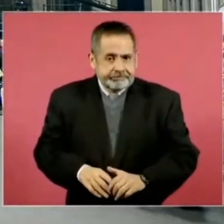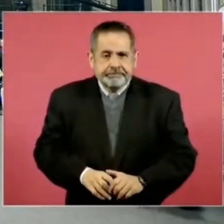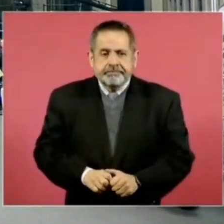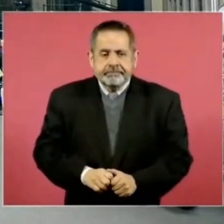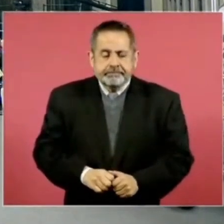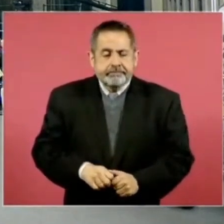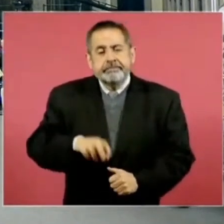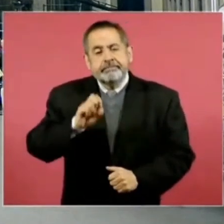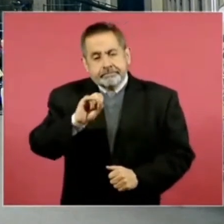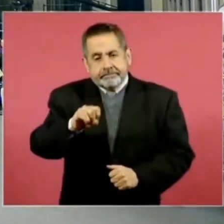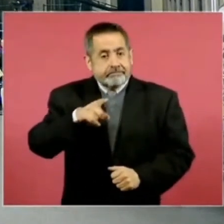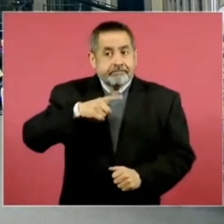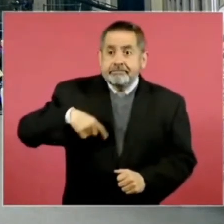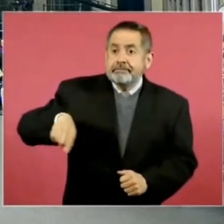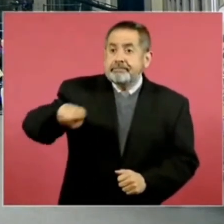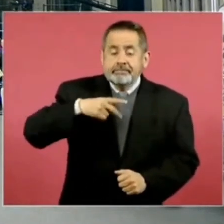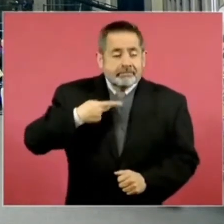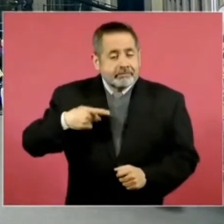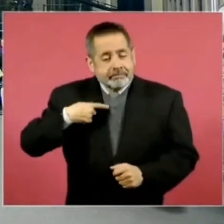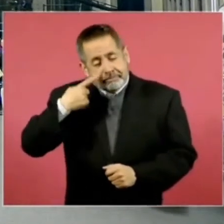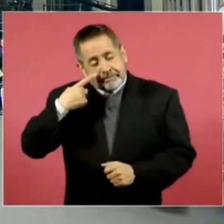Sí, pero es lo que más consume la gente.